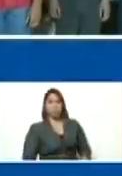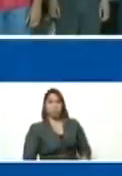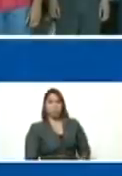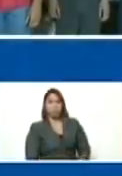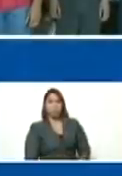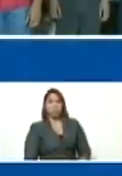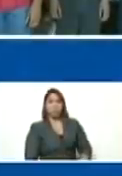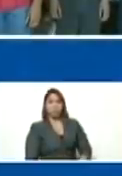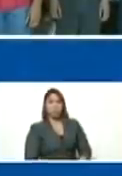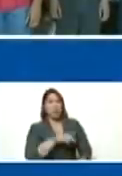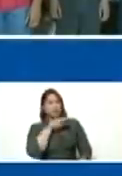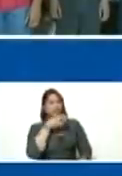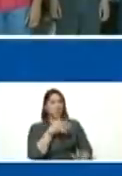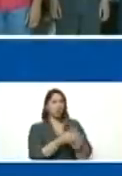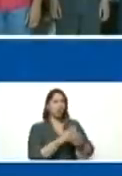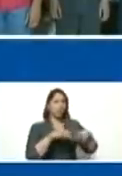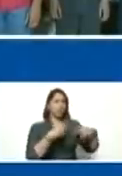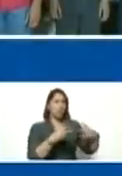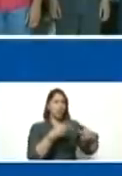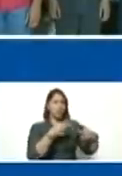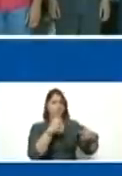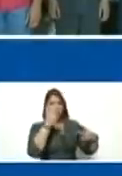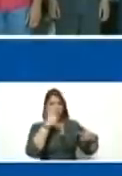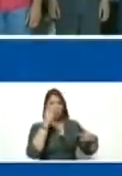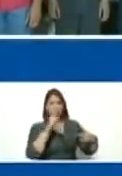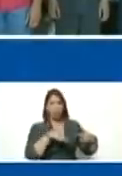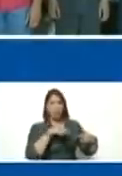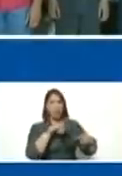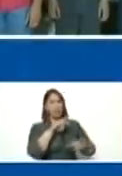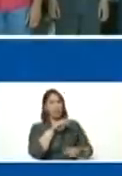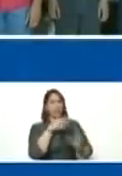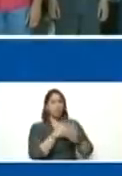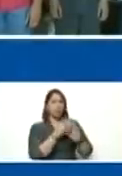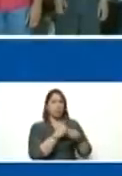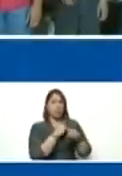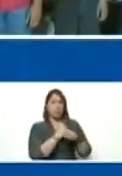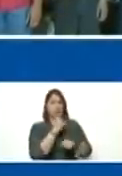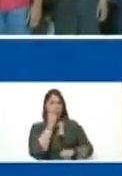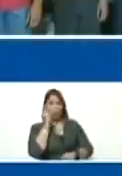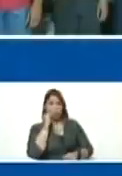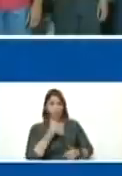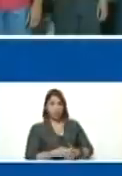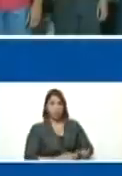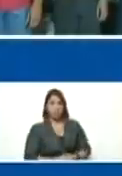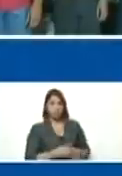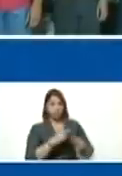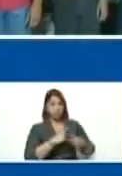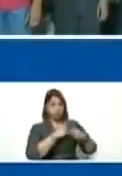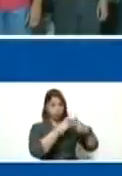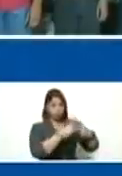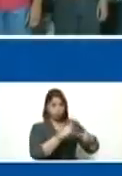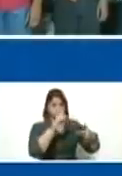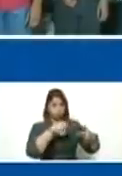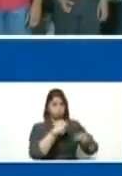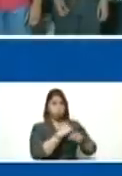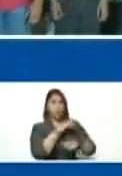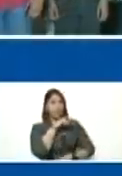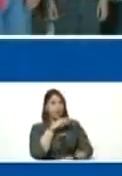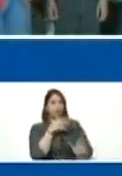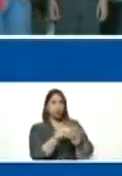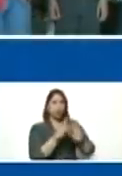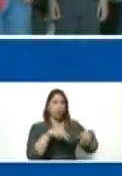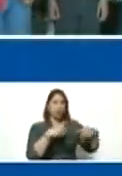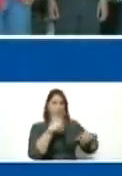cuando hablaba de una nueva actitud, no solamente hablaba del trabajo voluntario, sino él hablaba de una nueva